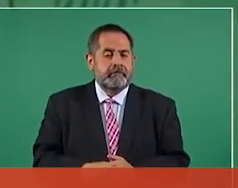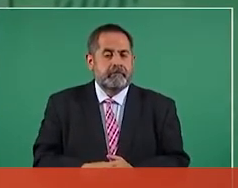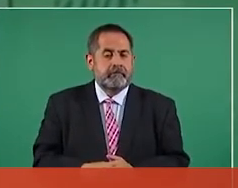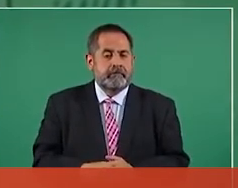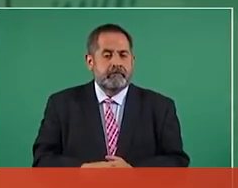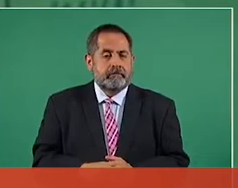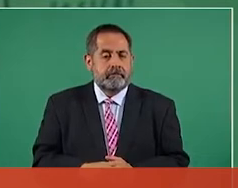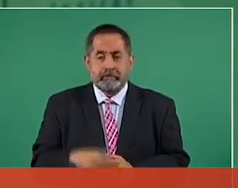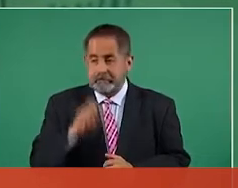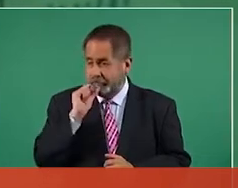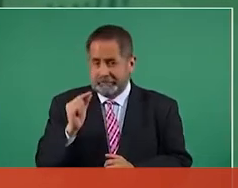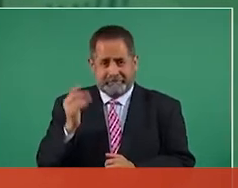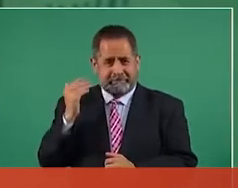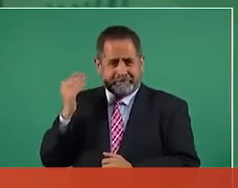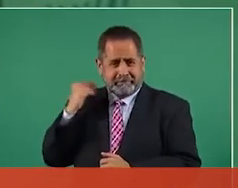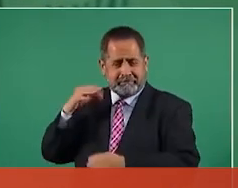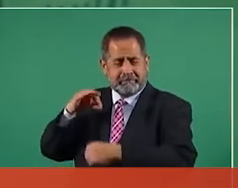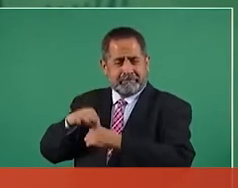en la pasada elección,